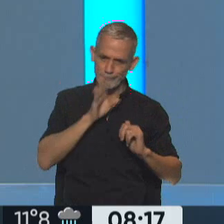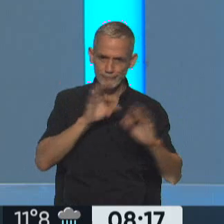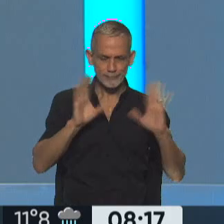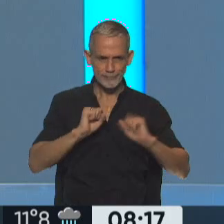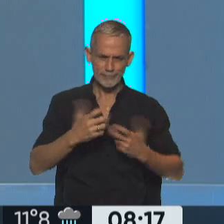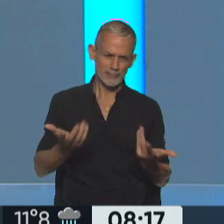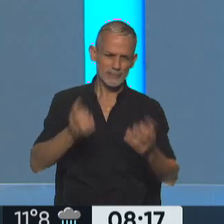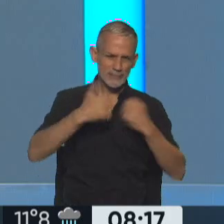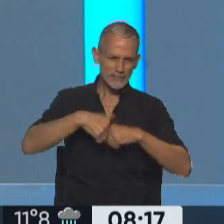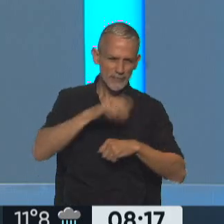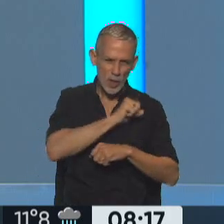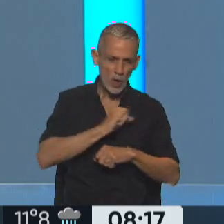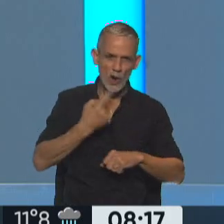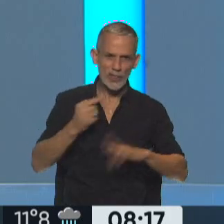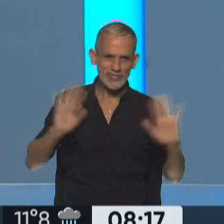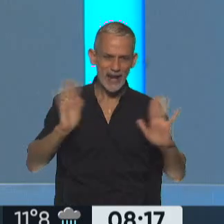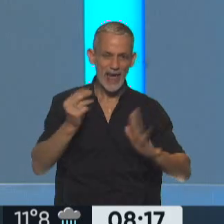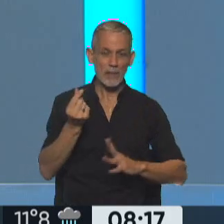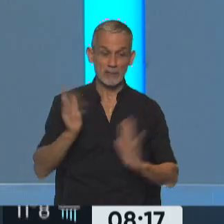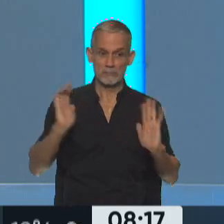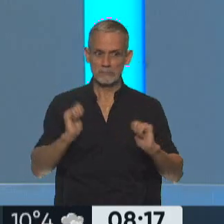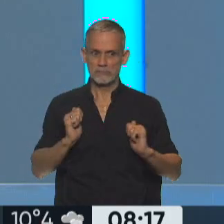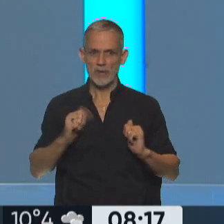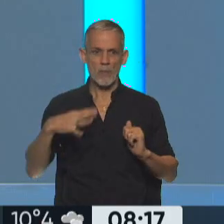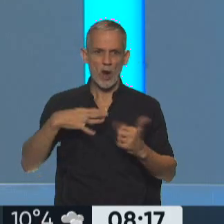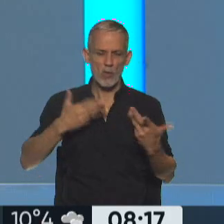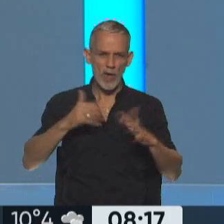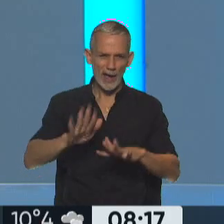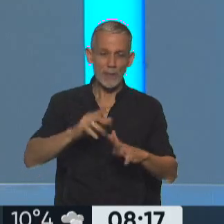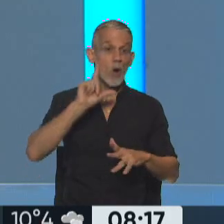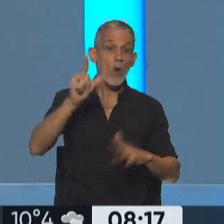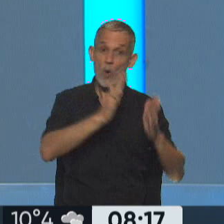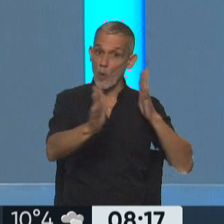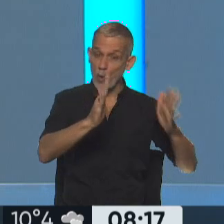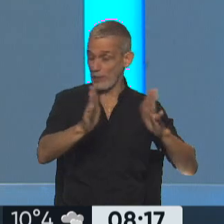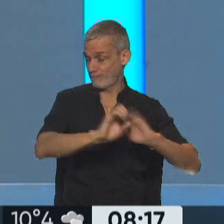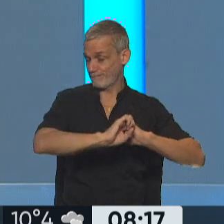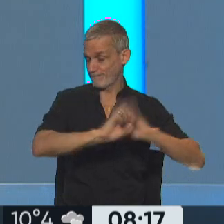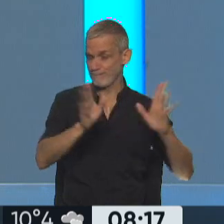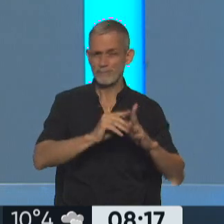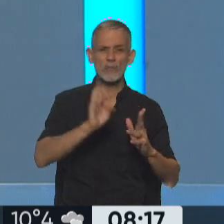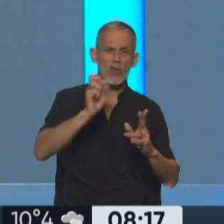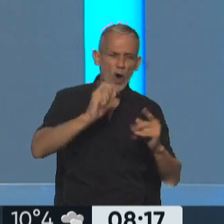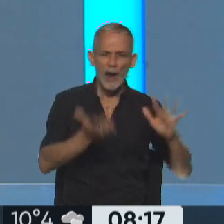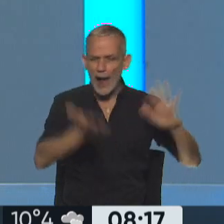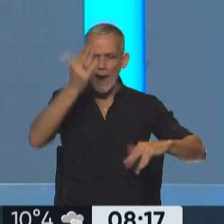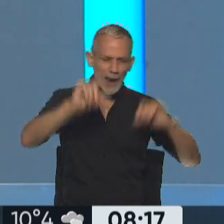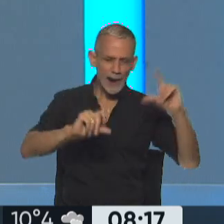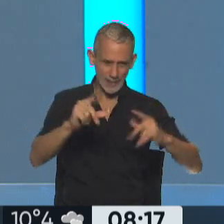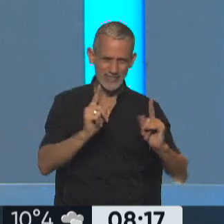julio fue, digamos, si ahora se ven muchos problemas, bueno, el mes de julio fue realmente el de una corrida cambiaria.